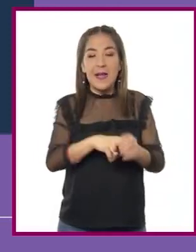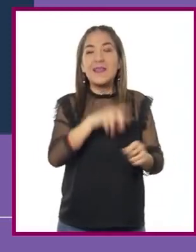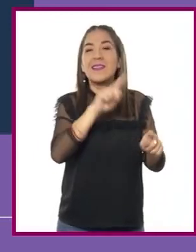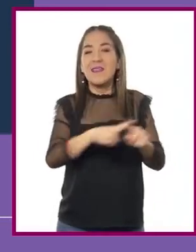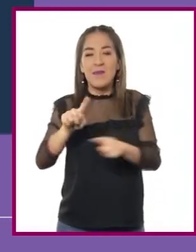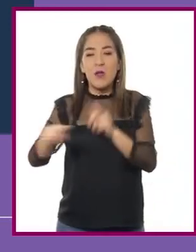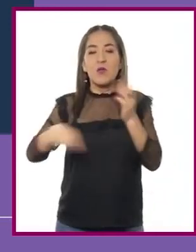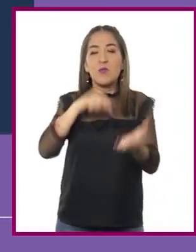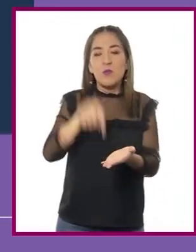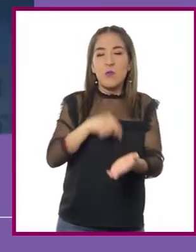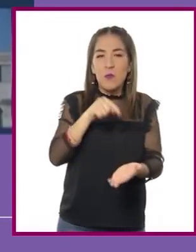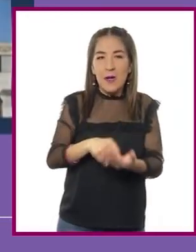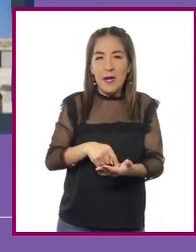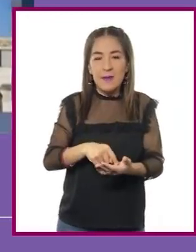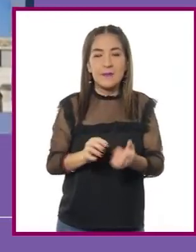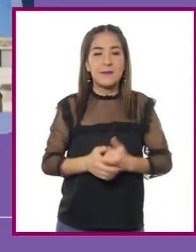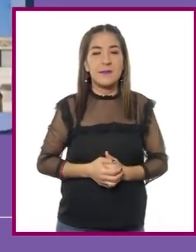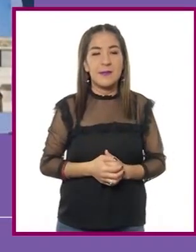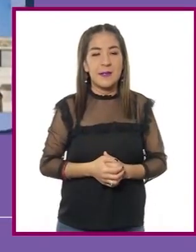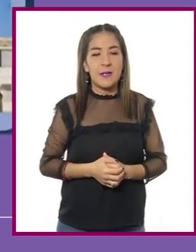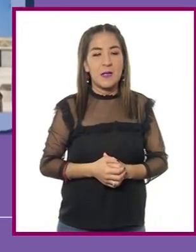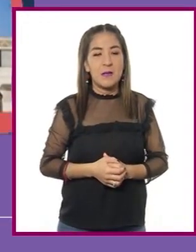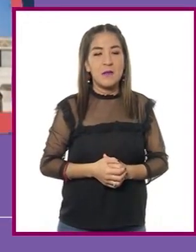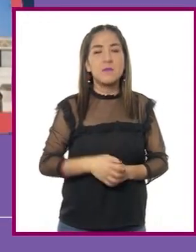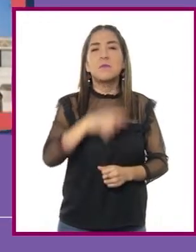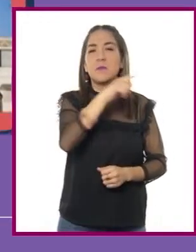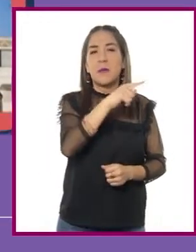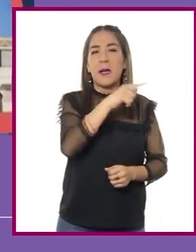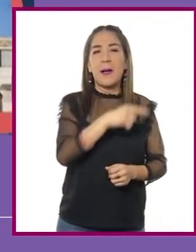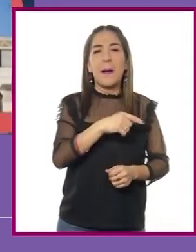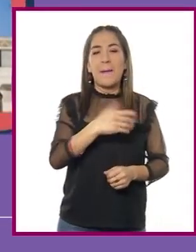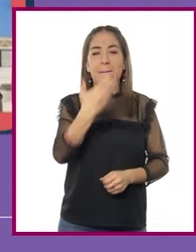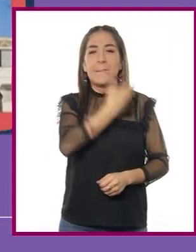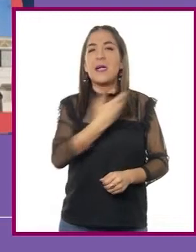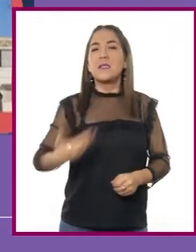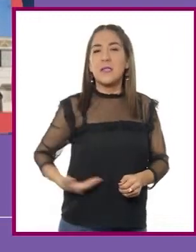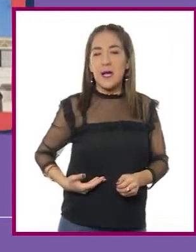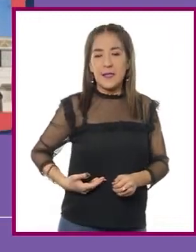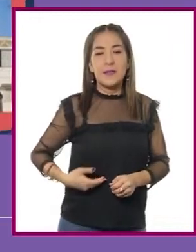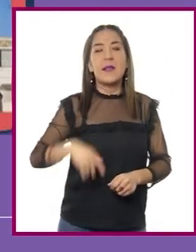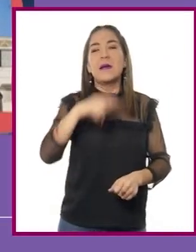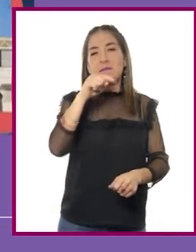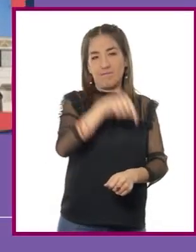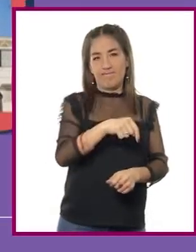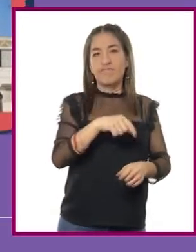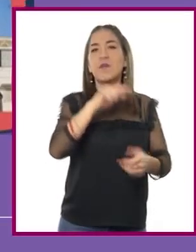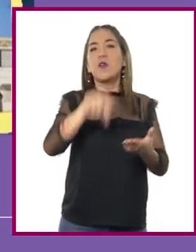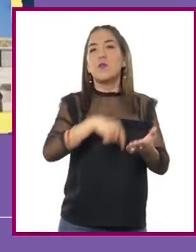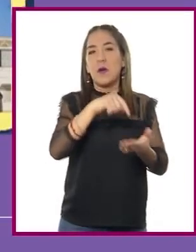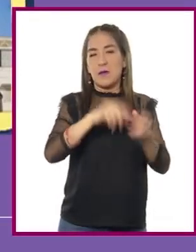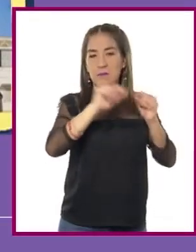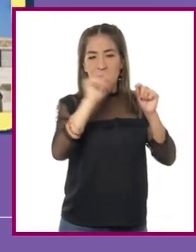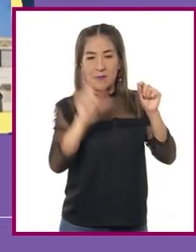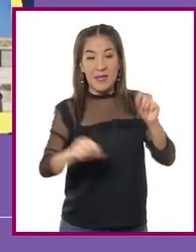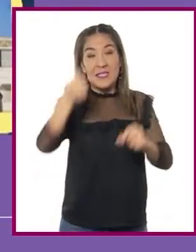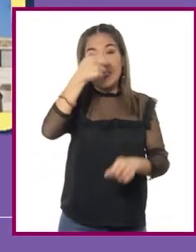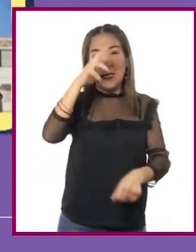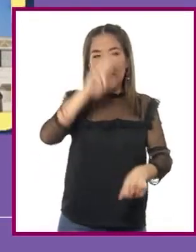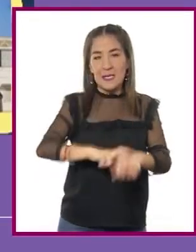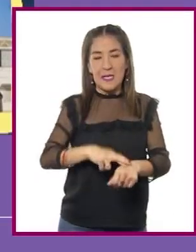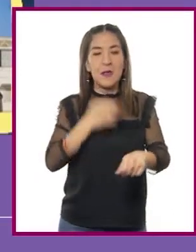organismos autónomos. En el Poder Ejecutivo se encuentra el presidente de la República, secretarios de